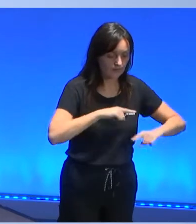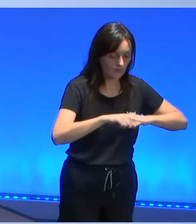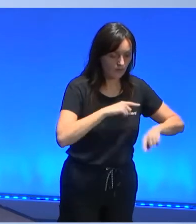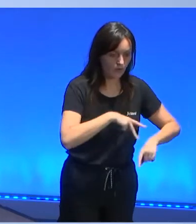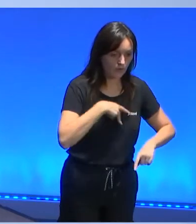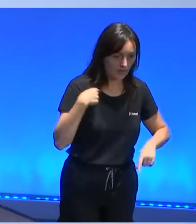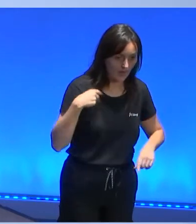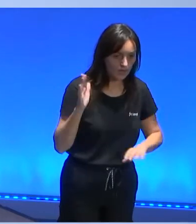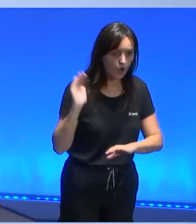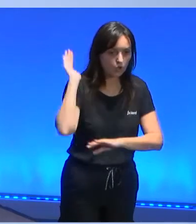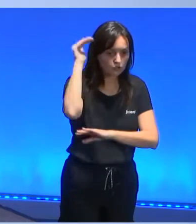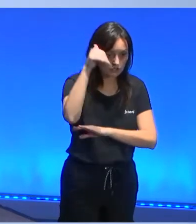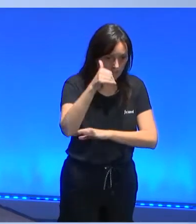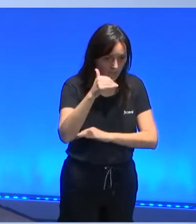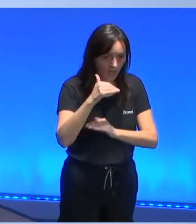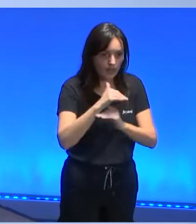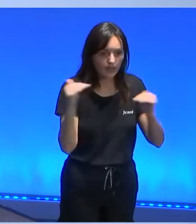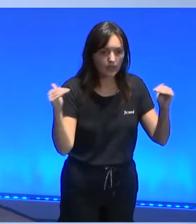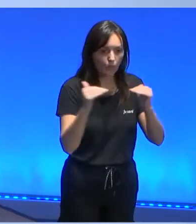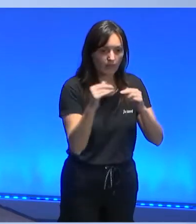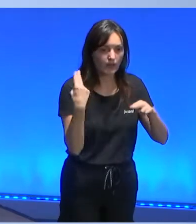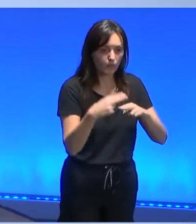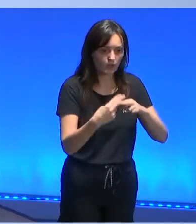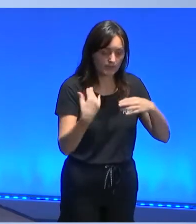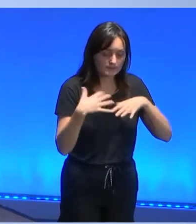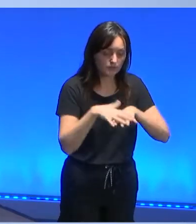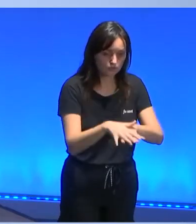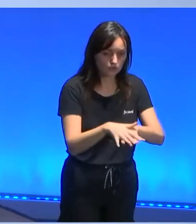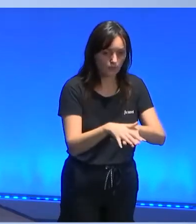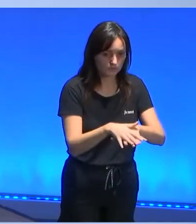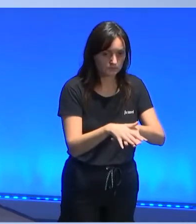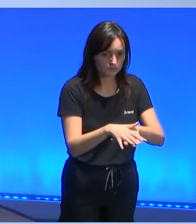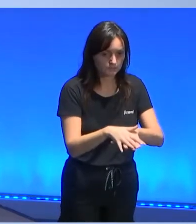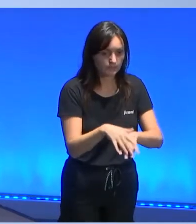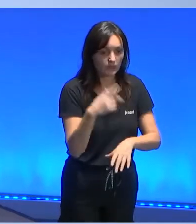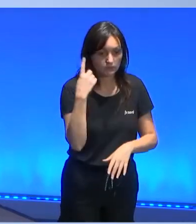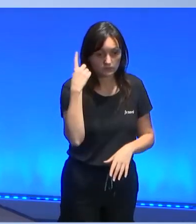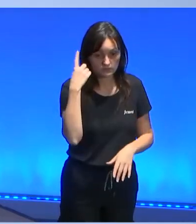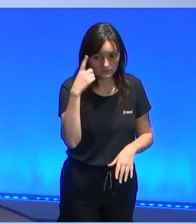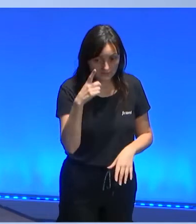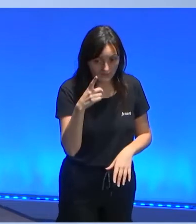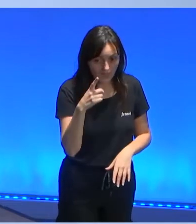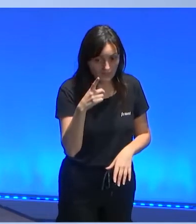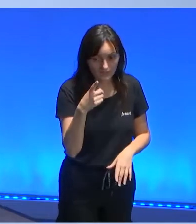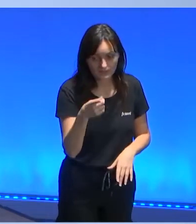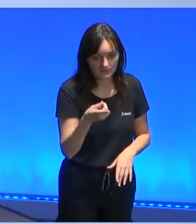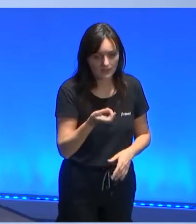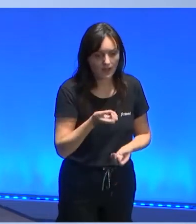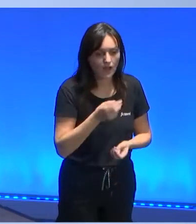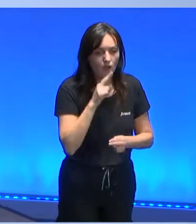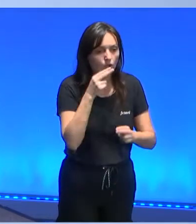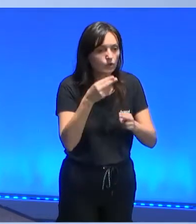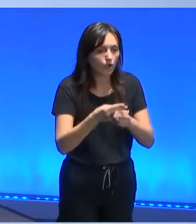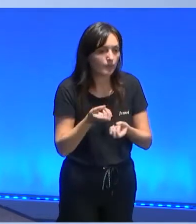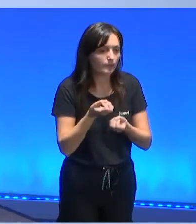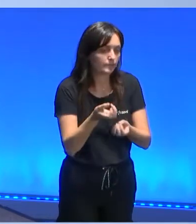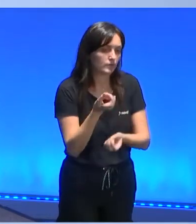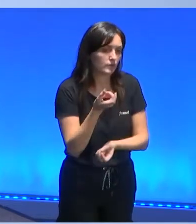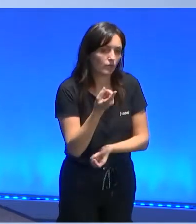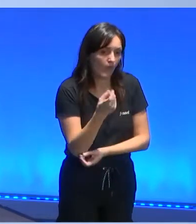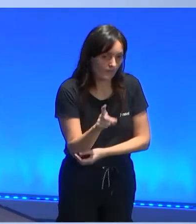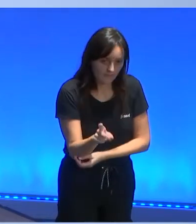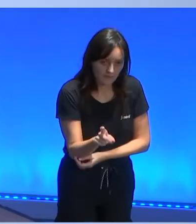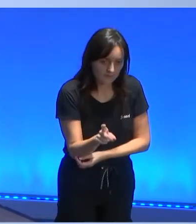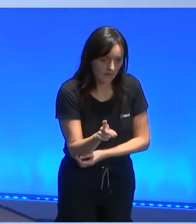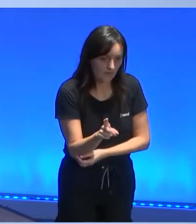la Consellería de Igualdad y Políticas Inclusivas, que, como sabéis muy bien, no hace falta ni decir su nombre,